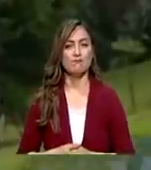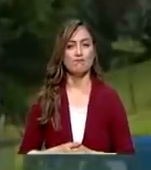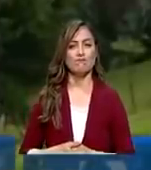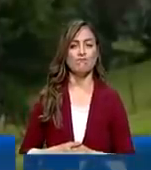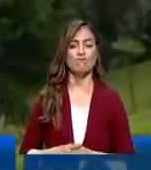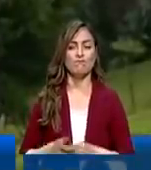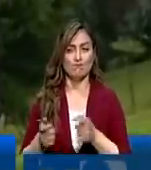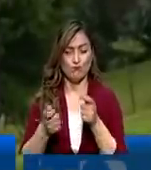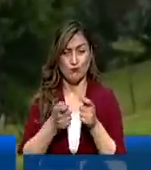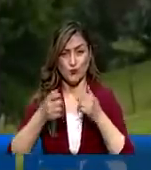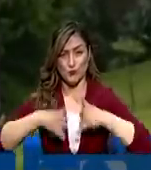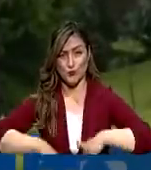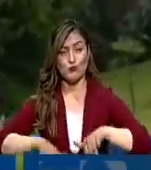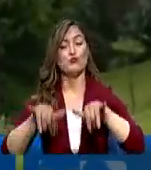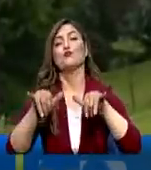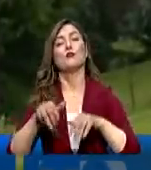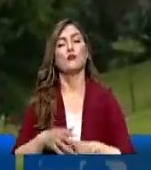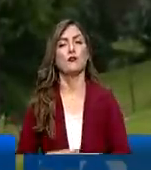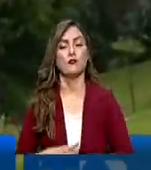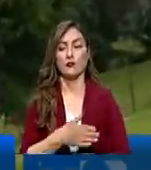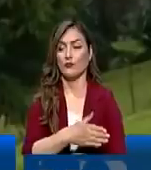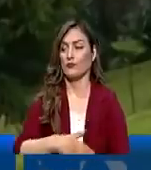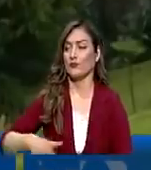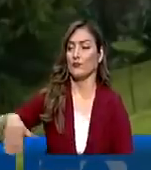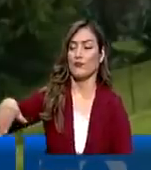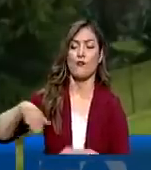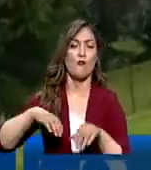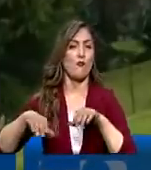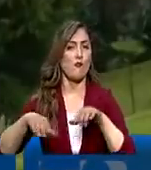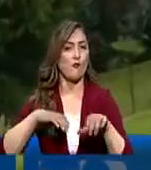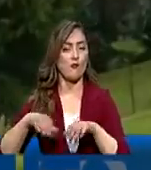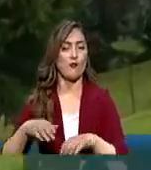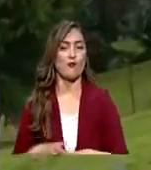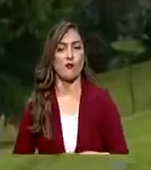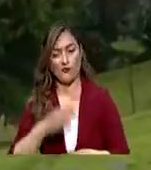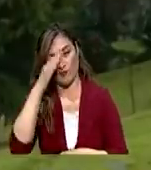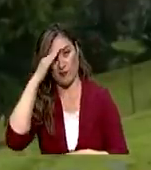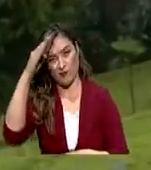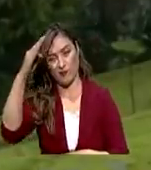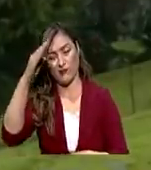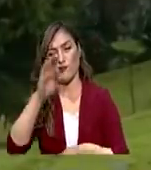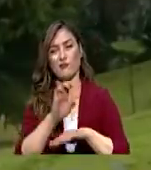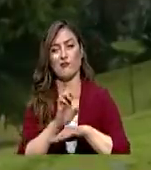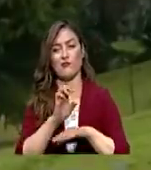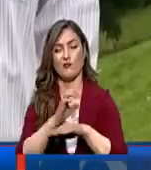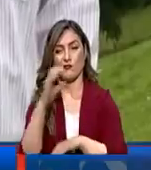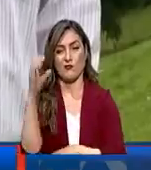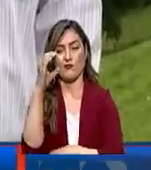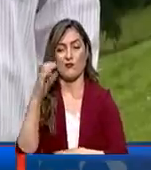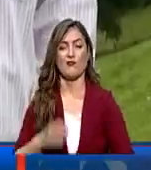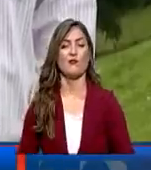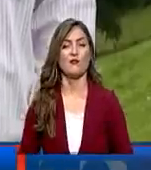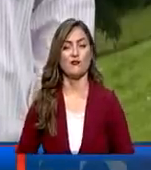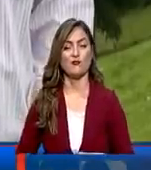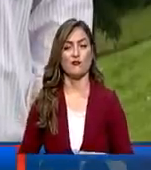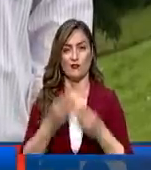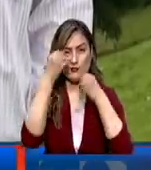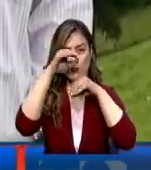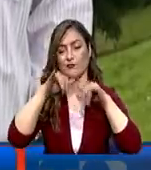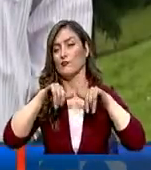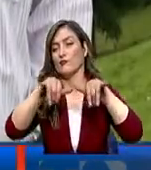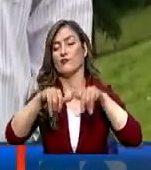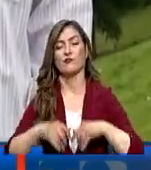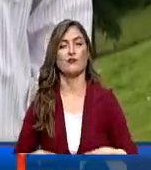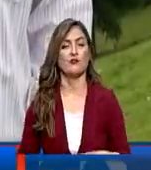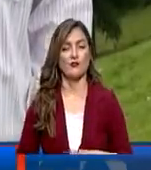Estos operativos se mantendrán a lo largo de la frontera en coordinación entre la Fuerza Pública Ecuatoriana y Colombiana. Con este informe